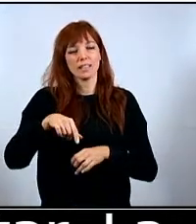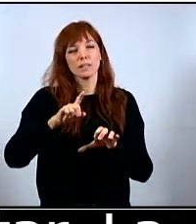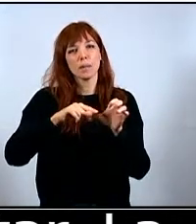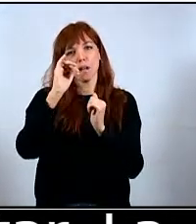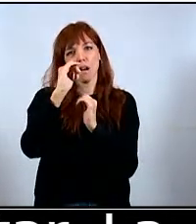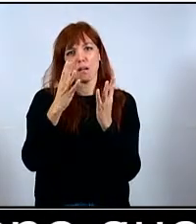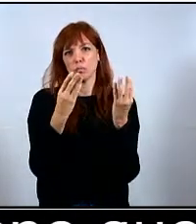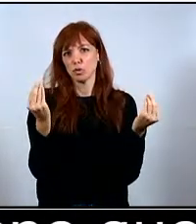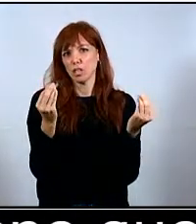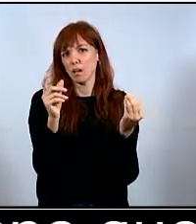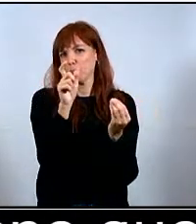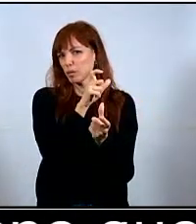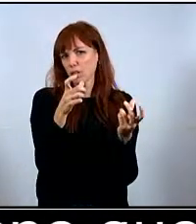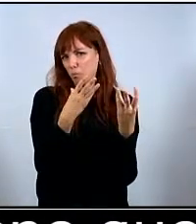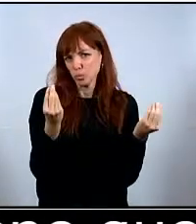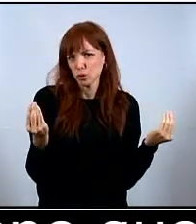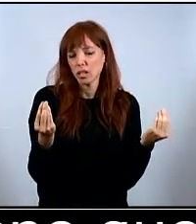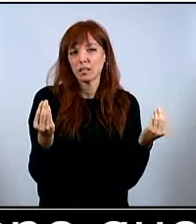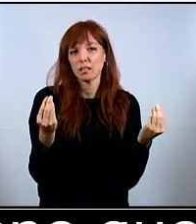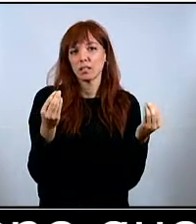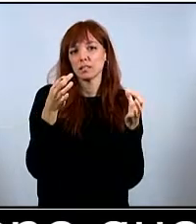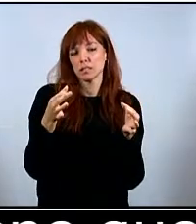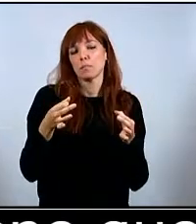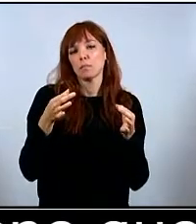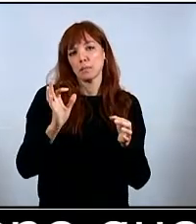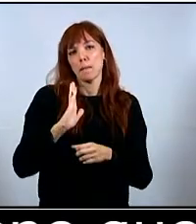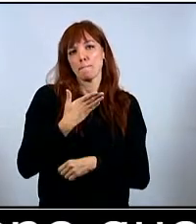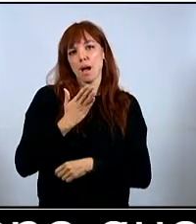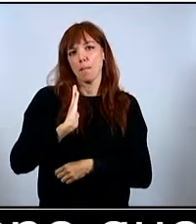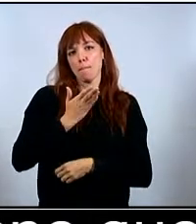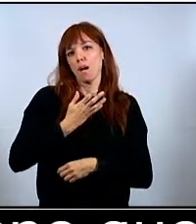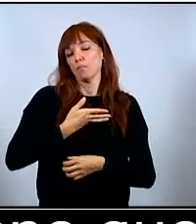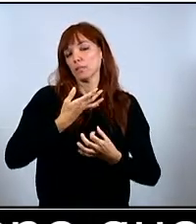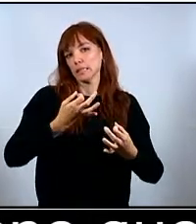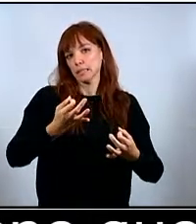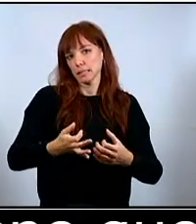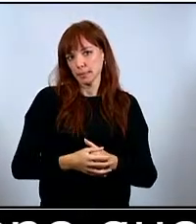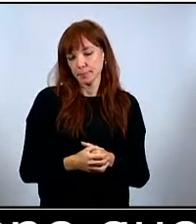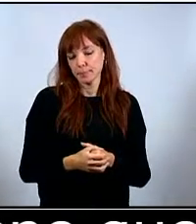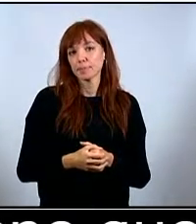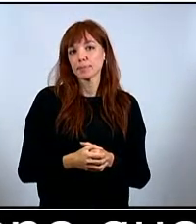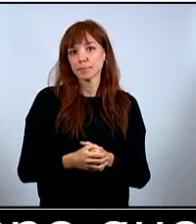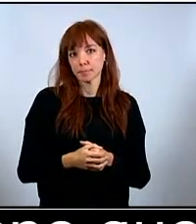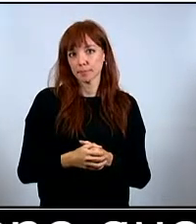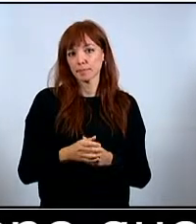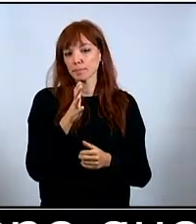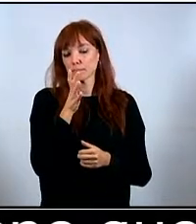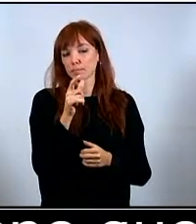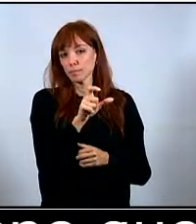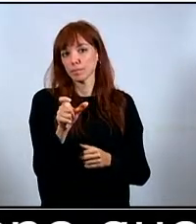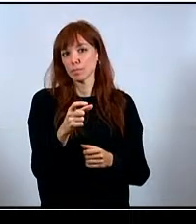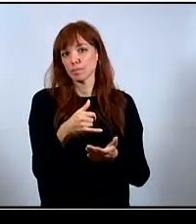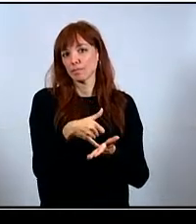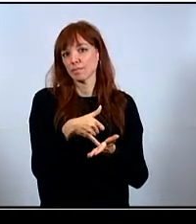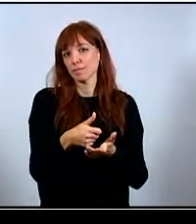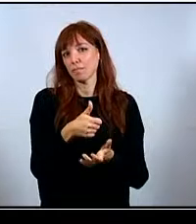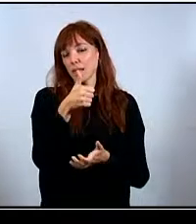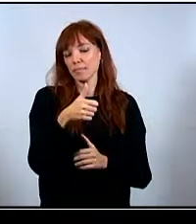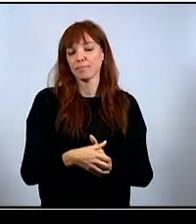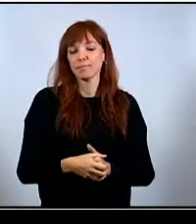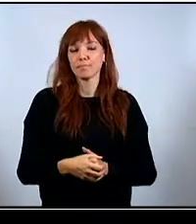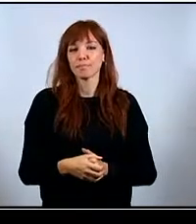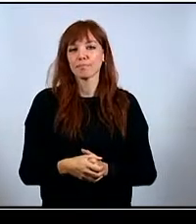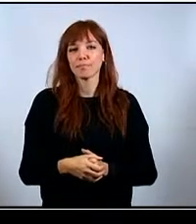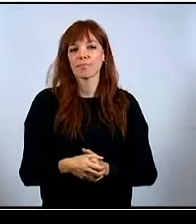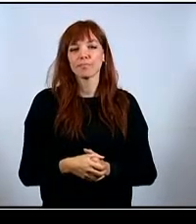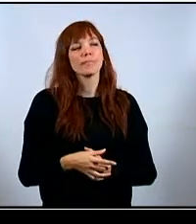muchas personas y casi siempre van repercutiendo además en esa parte, en la parte de las personas más necesitadas.